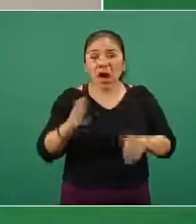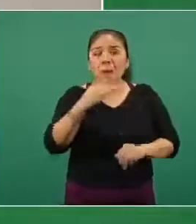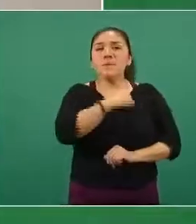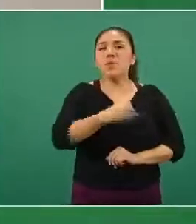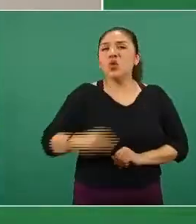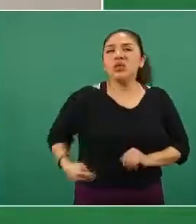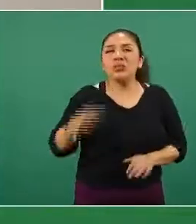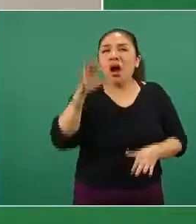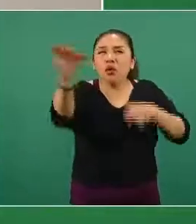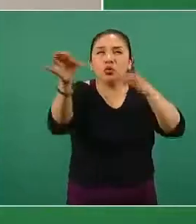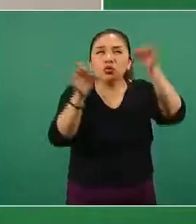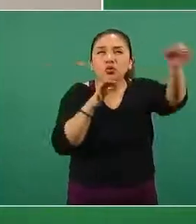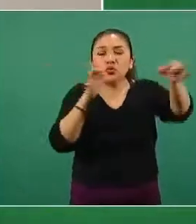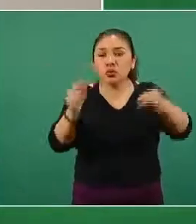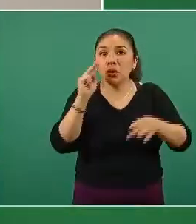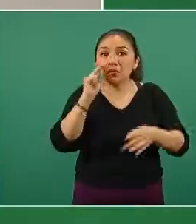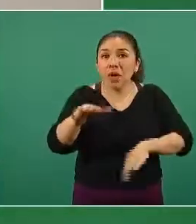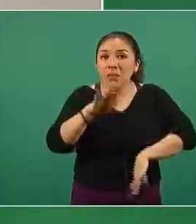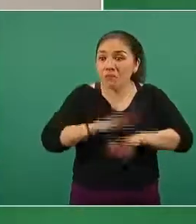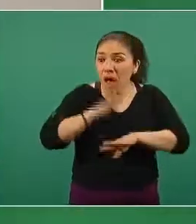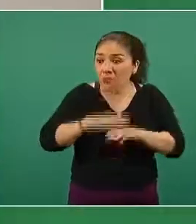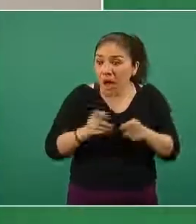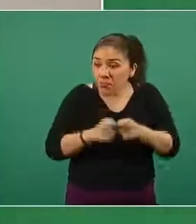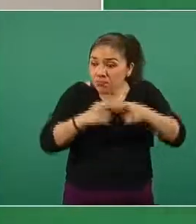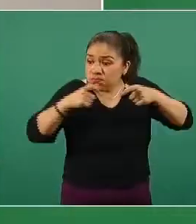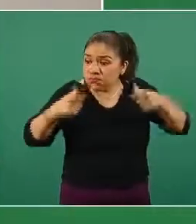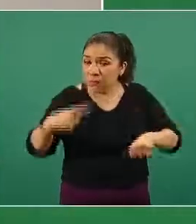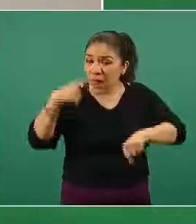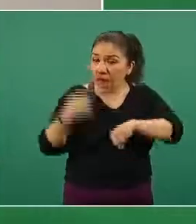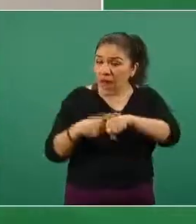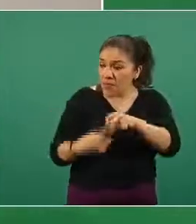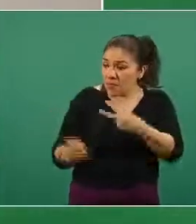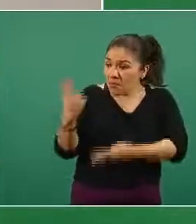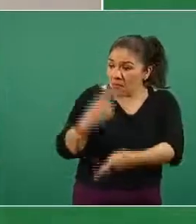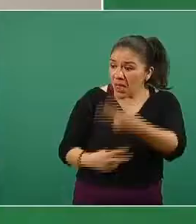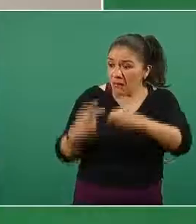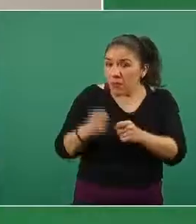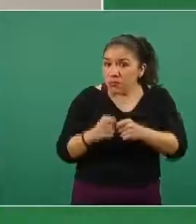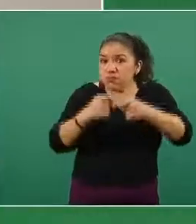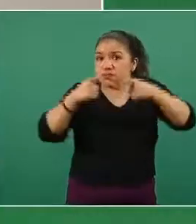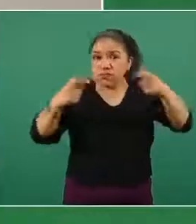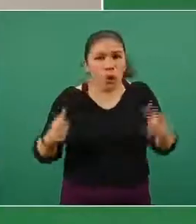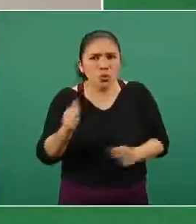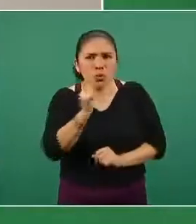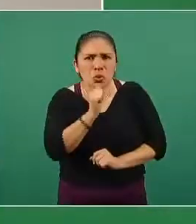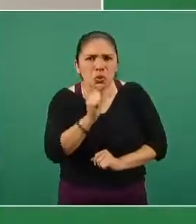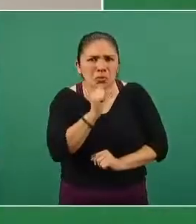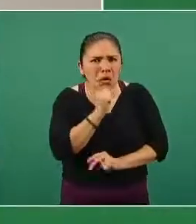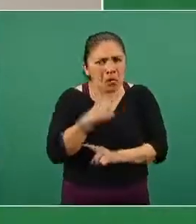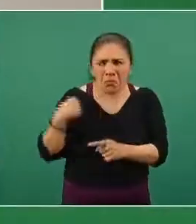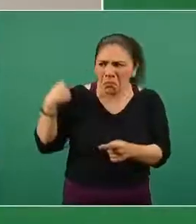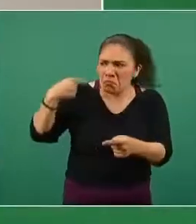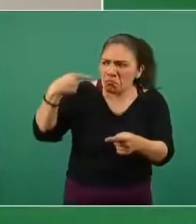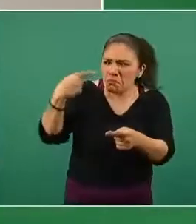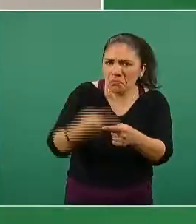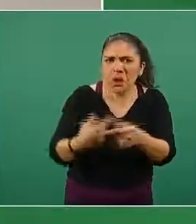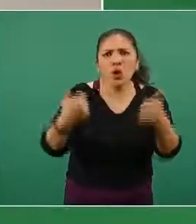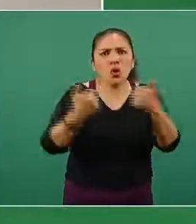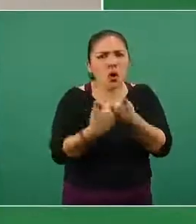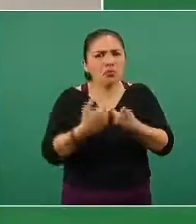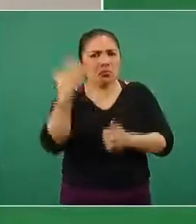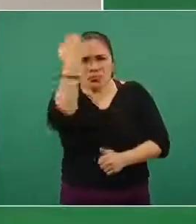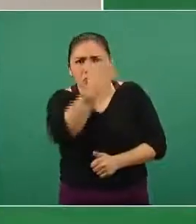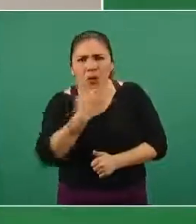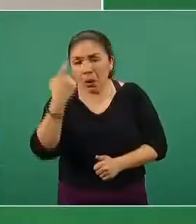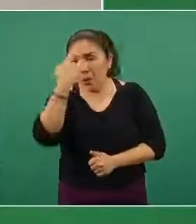municipios estos rebrotes, estos incrementos en la transmisión y que obviamente la evidencia de